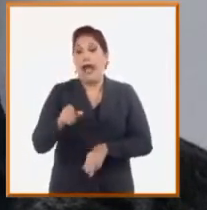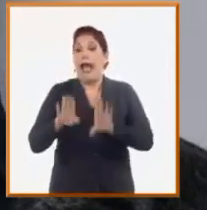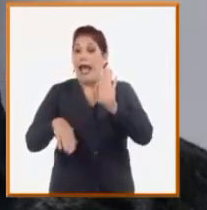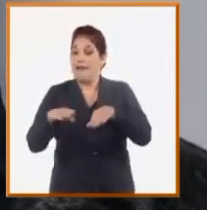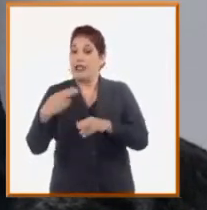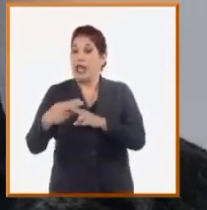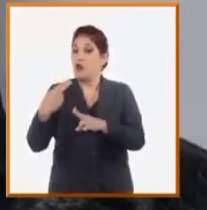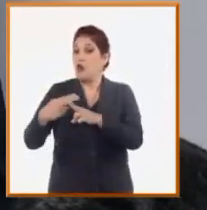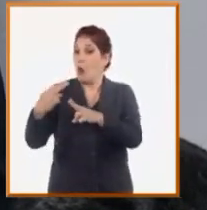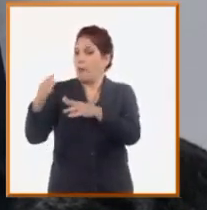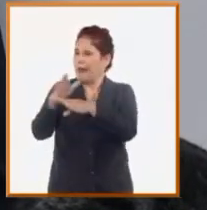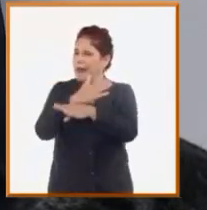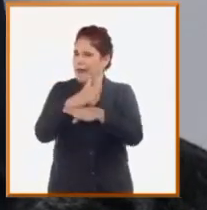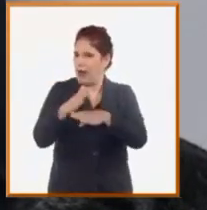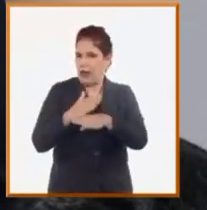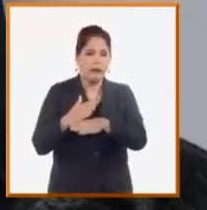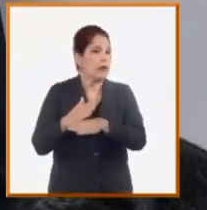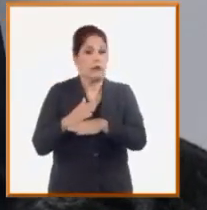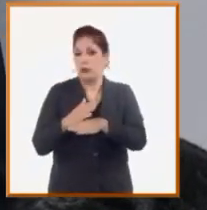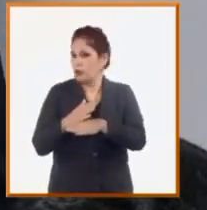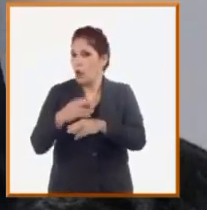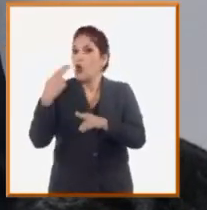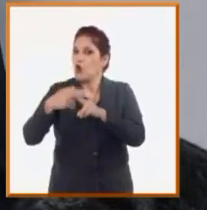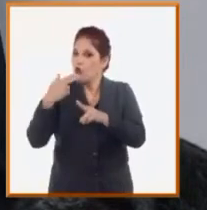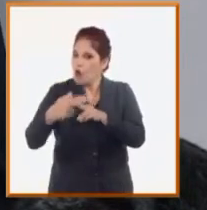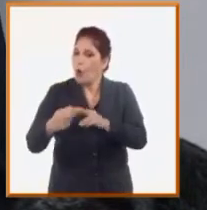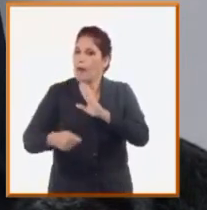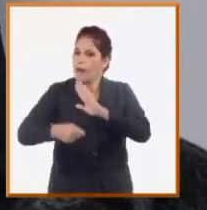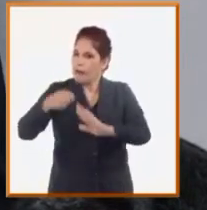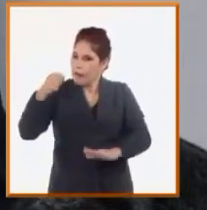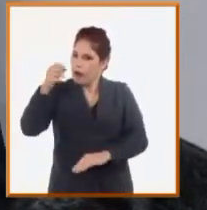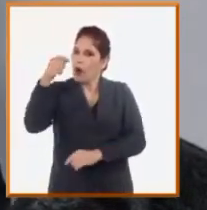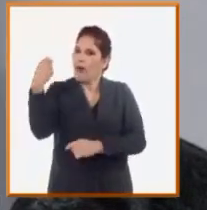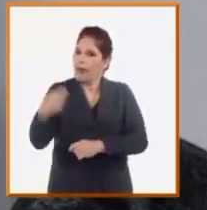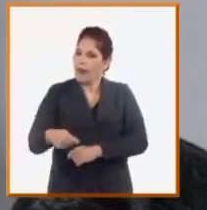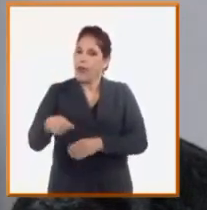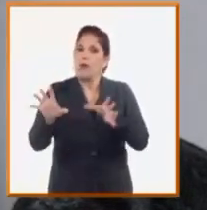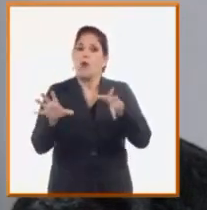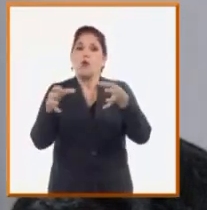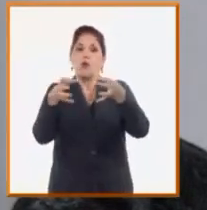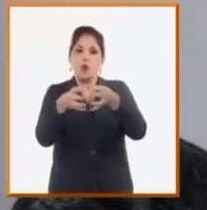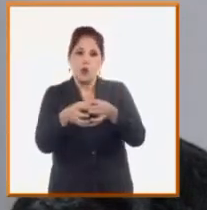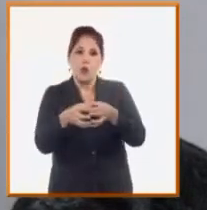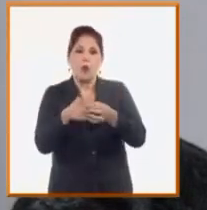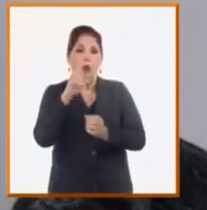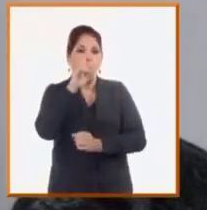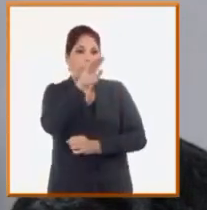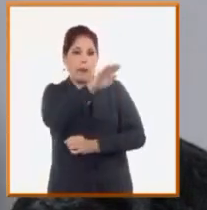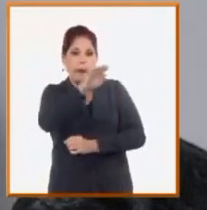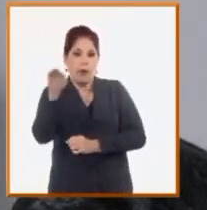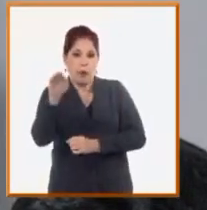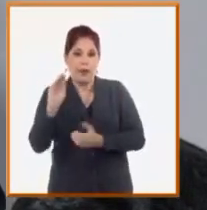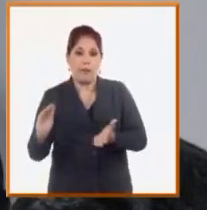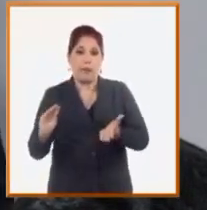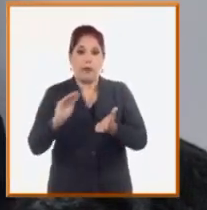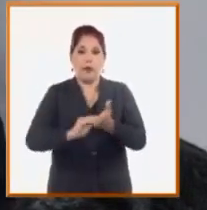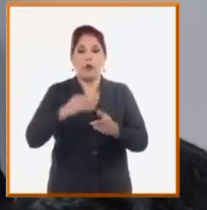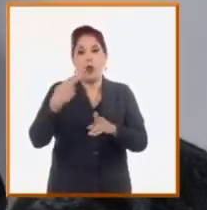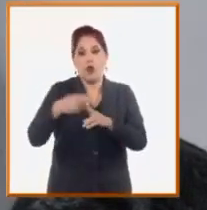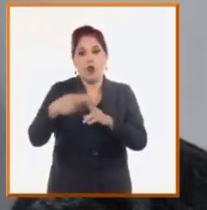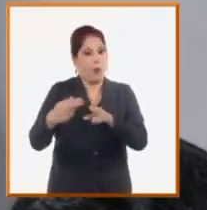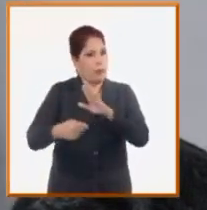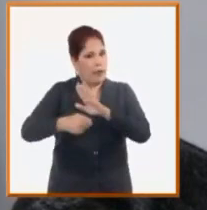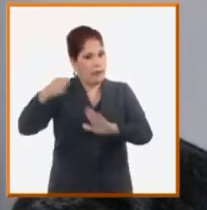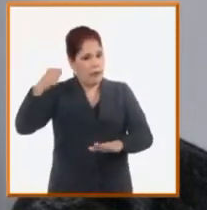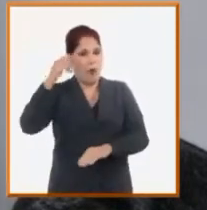nosotros no teníamos regulaciones en general para los nombres de los nuevos actores y hay un grupo de disposiciones que se están incorporando a las normas